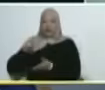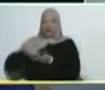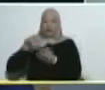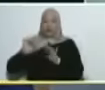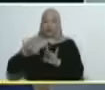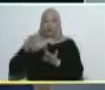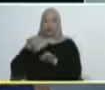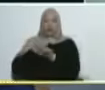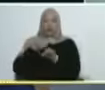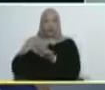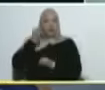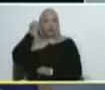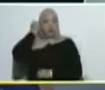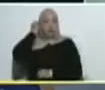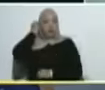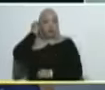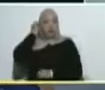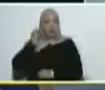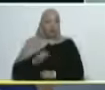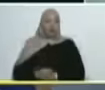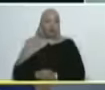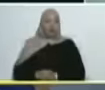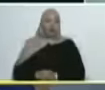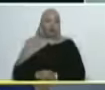primer actor, primera actriz,